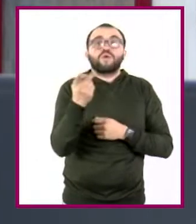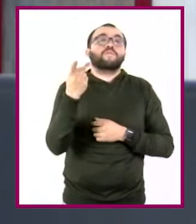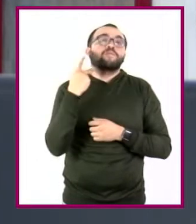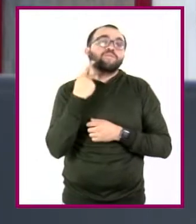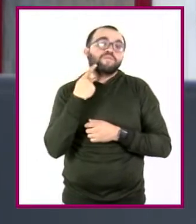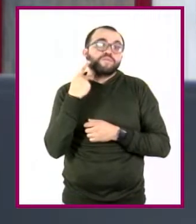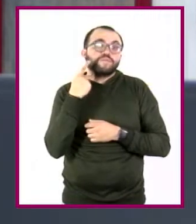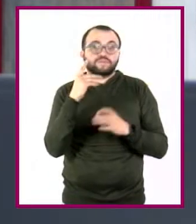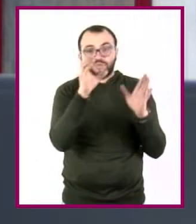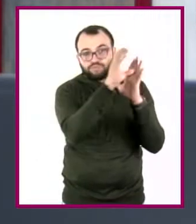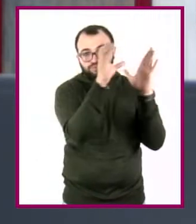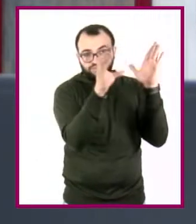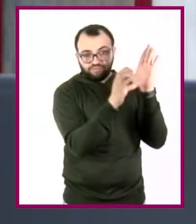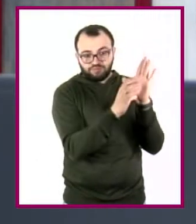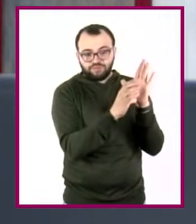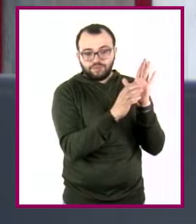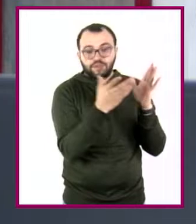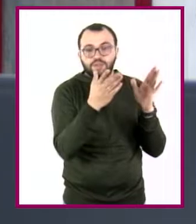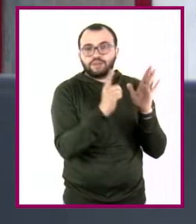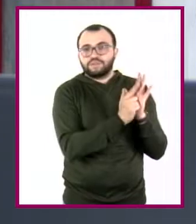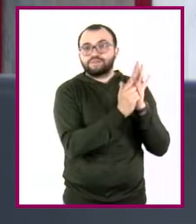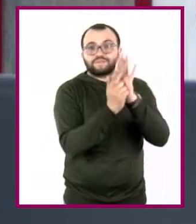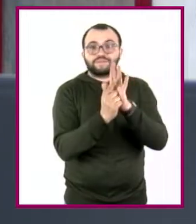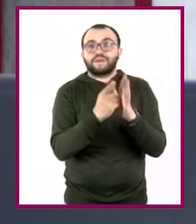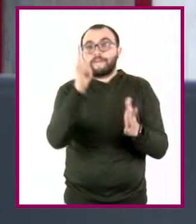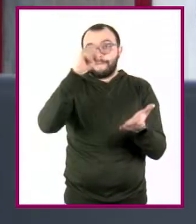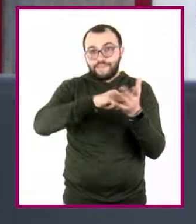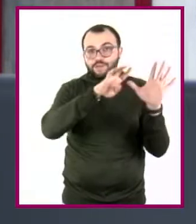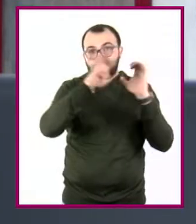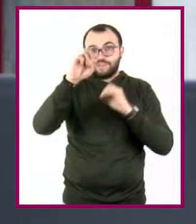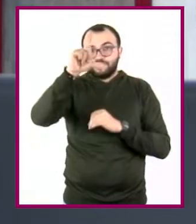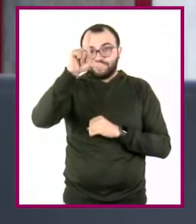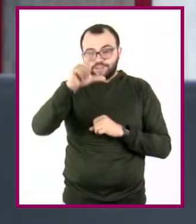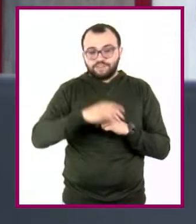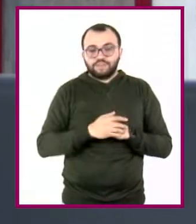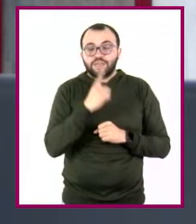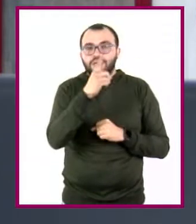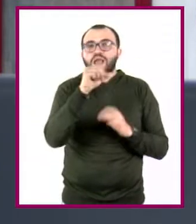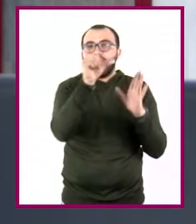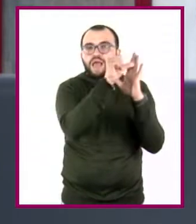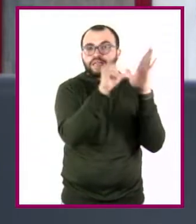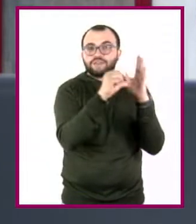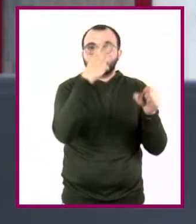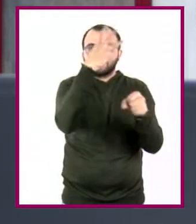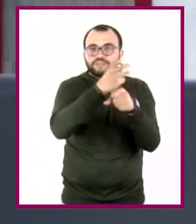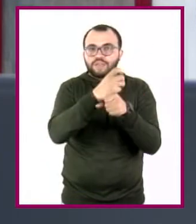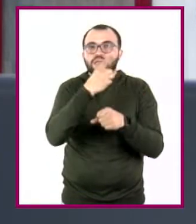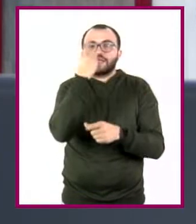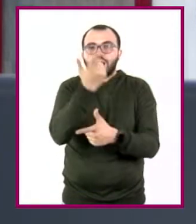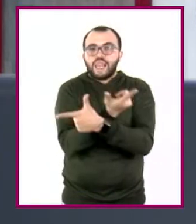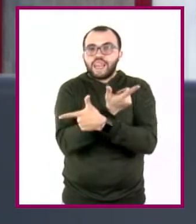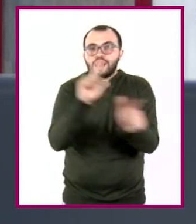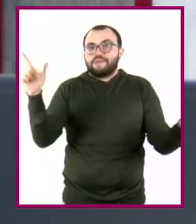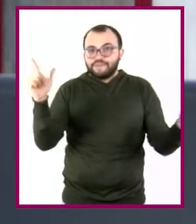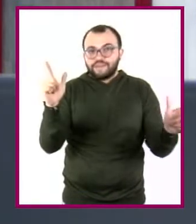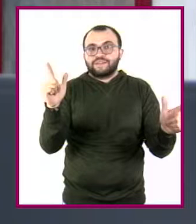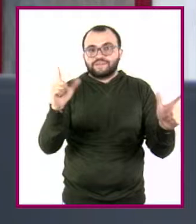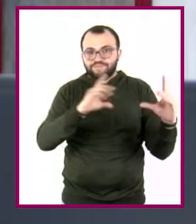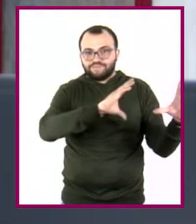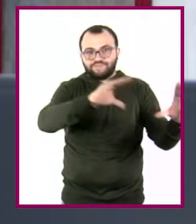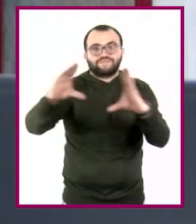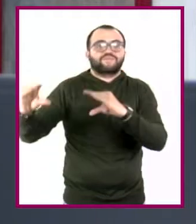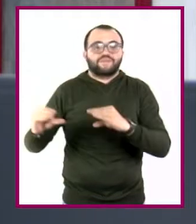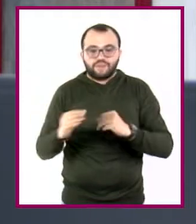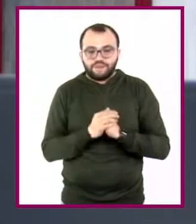Estados Unidos Mexicanos fue promulgada en 1917, en la que el artículo 3 estableció la libertad académica.